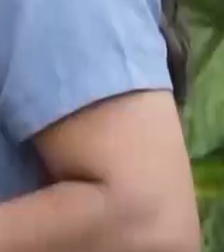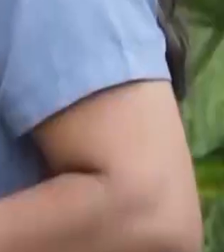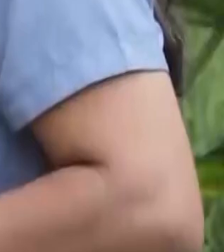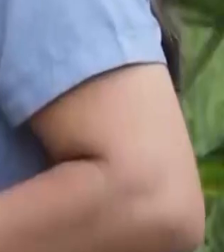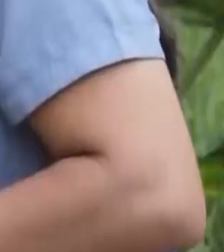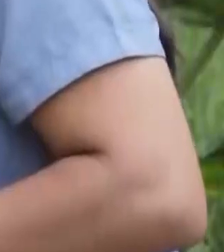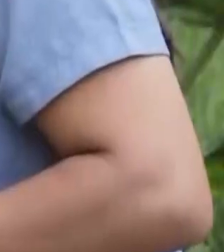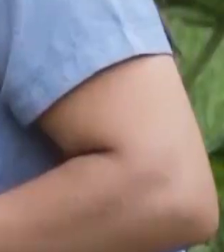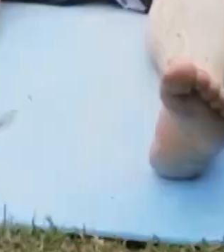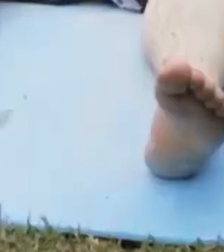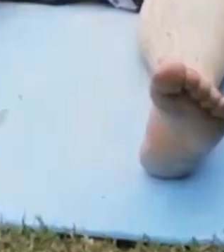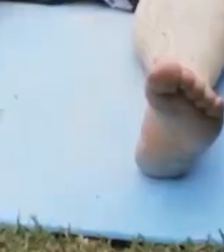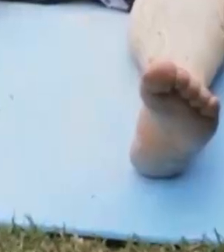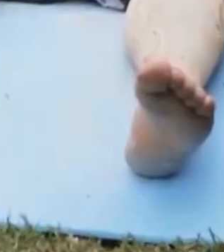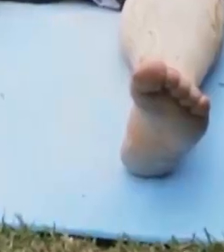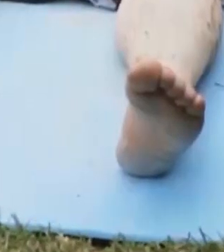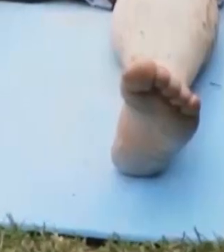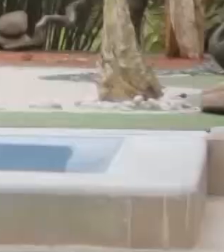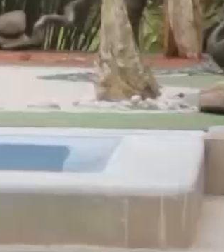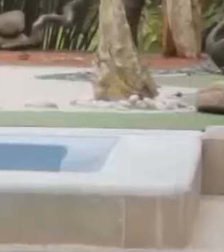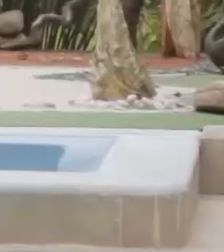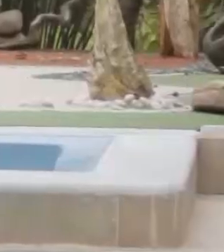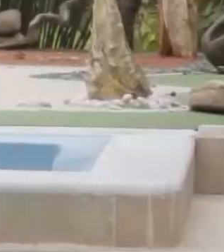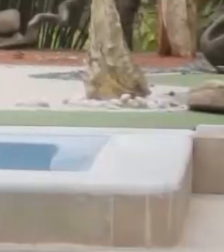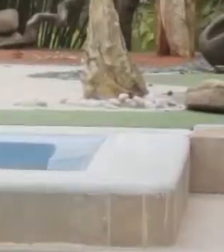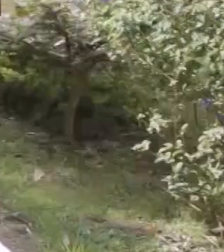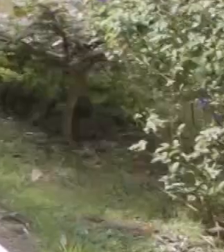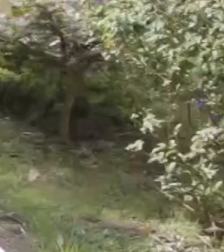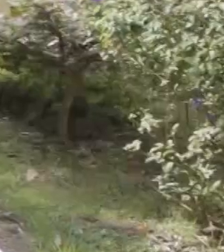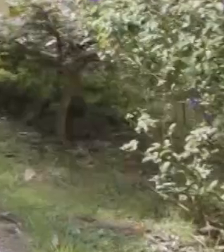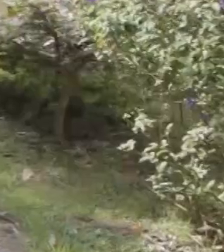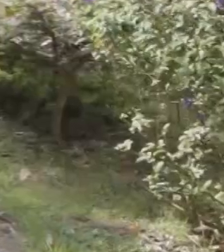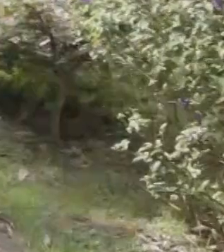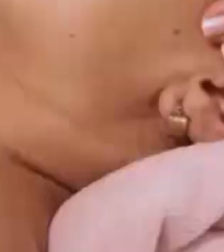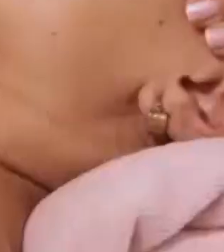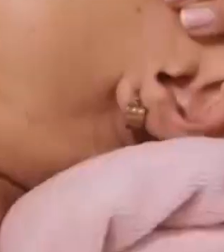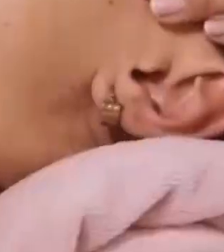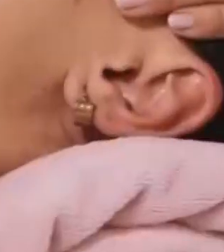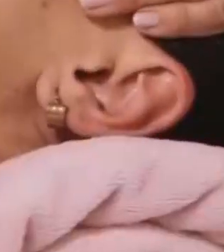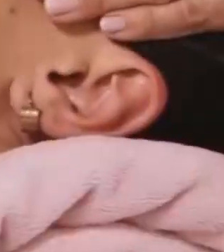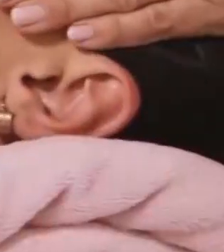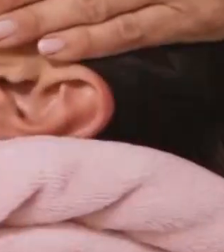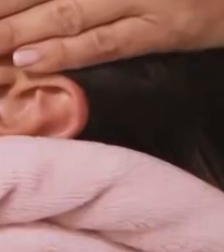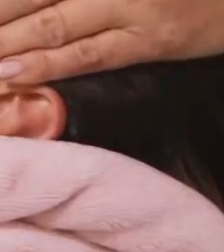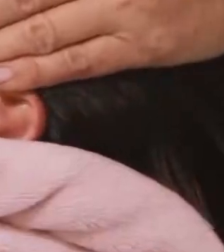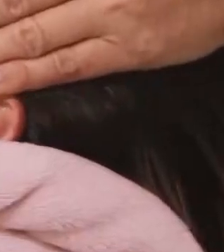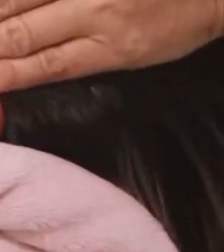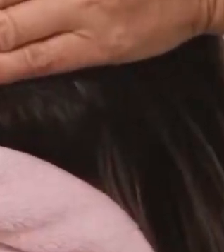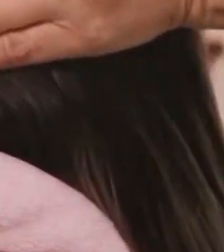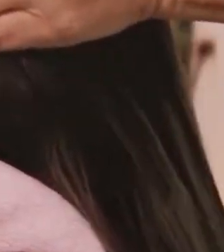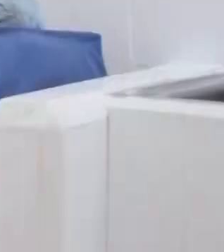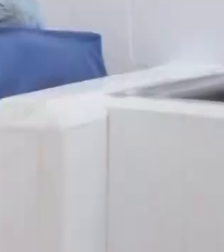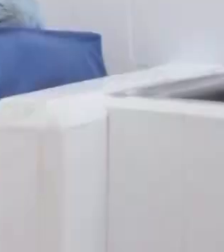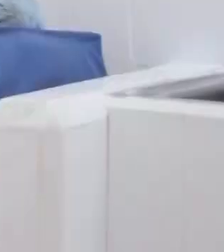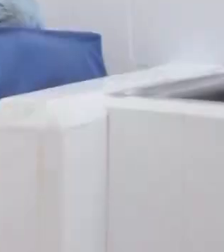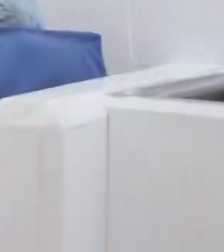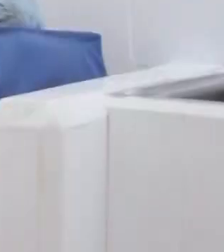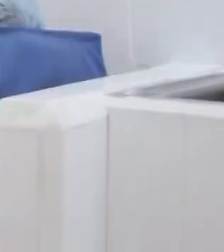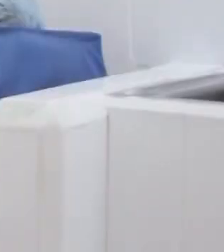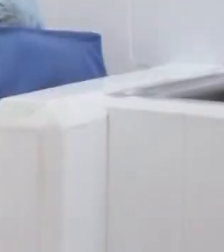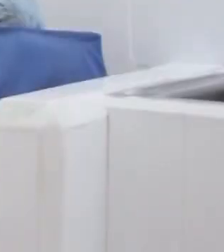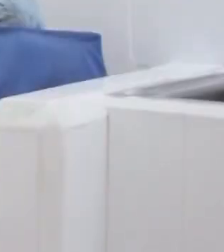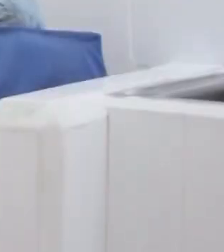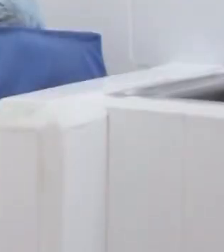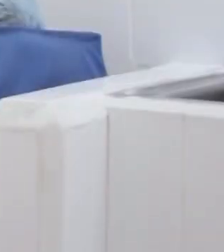podrás hacer parte de nuestros programas de salud estrella como un día para tu salud y limpieza de colon